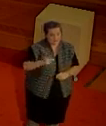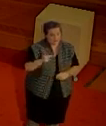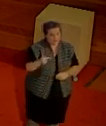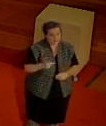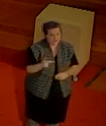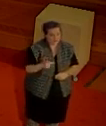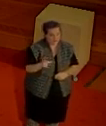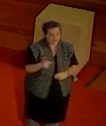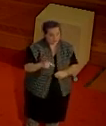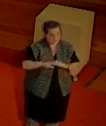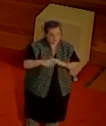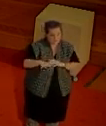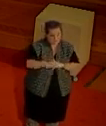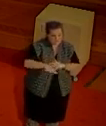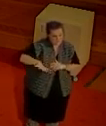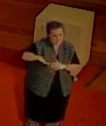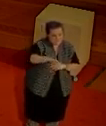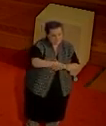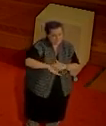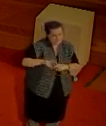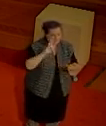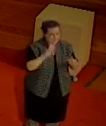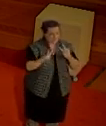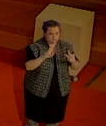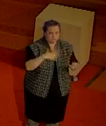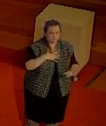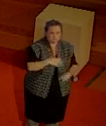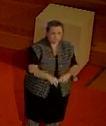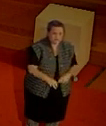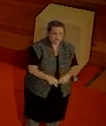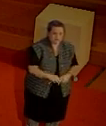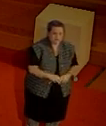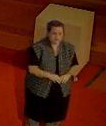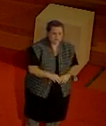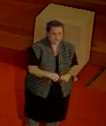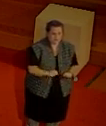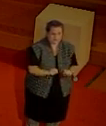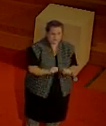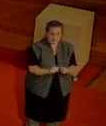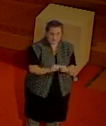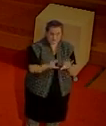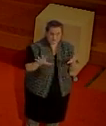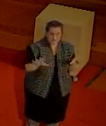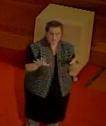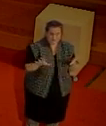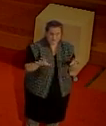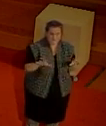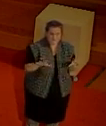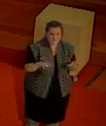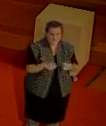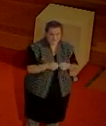escenarios marítimos donde se visibiliza de forma cada vez más clara esa tensión y